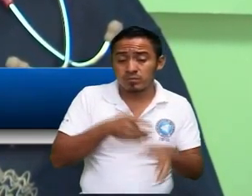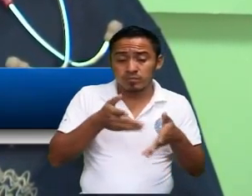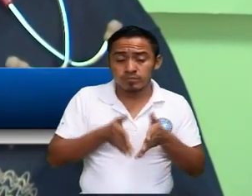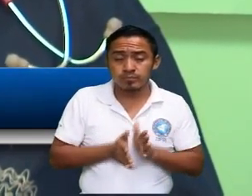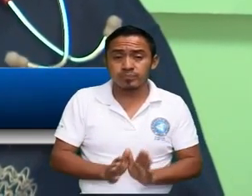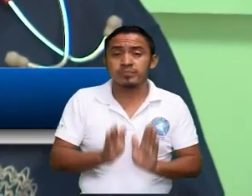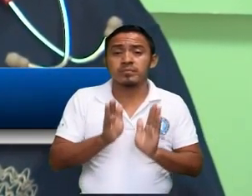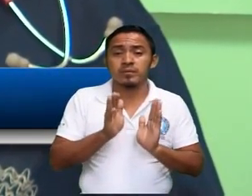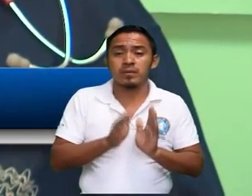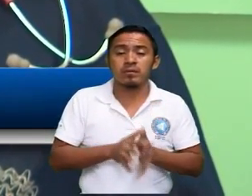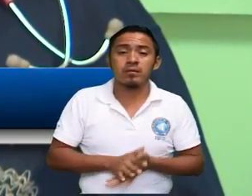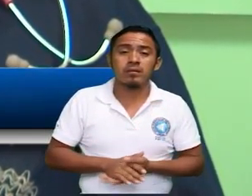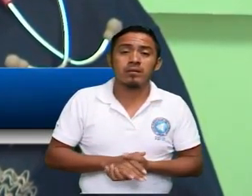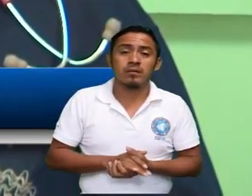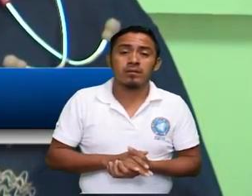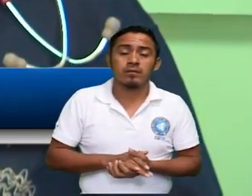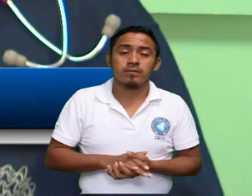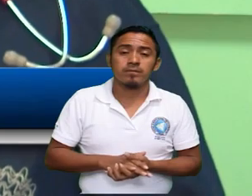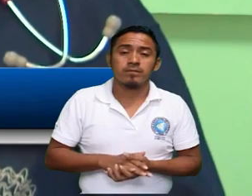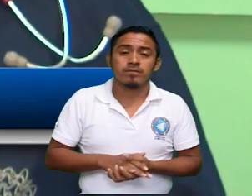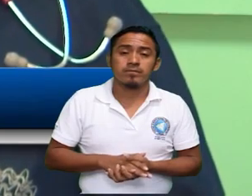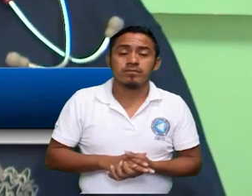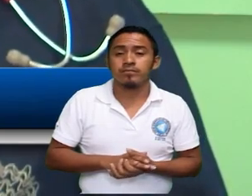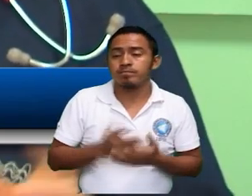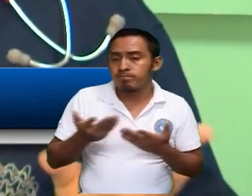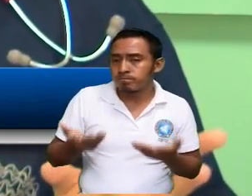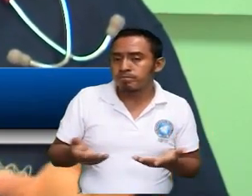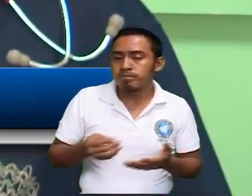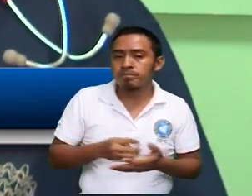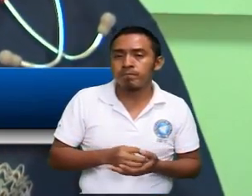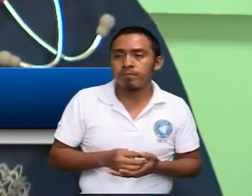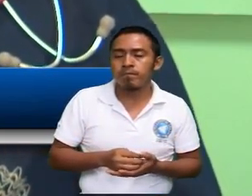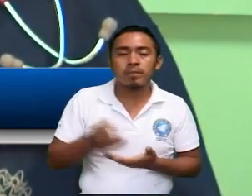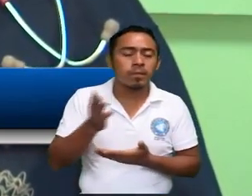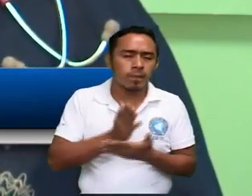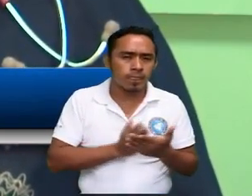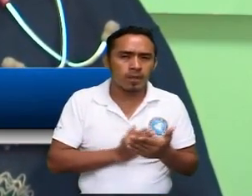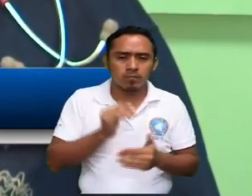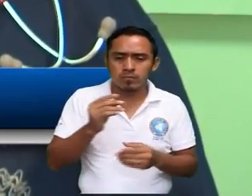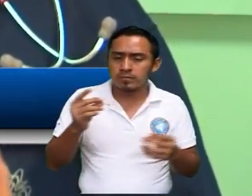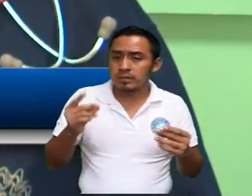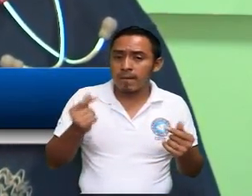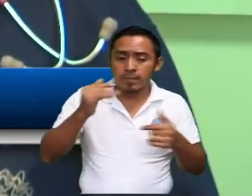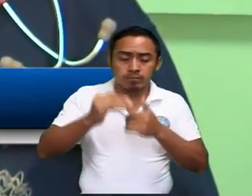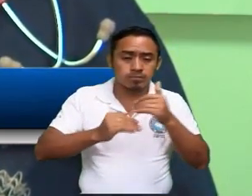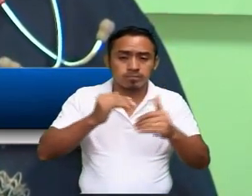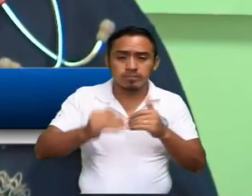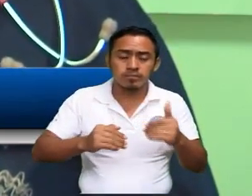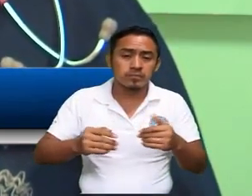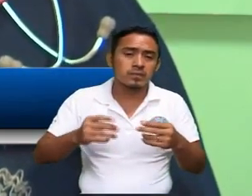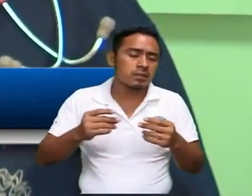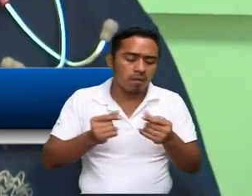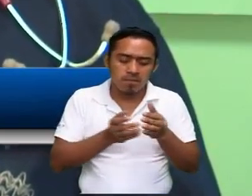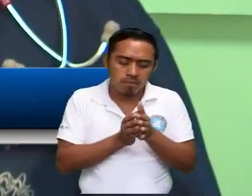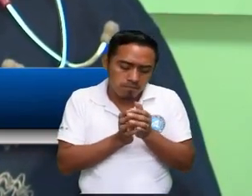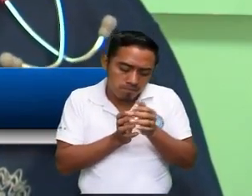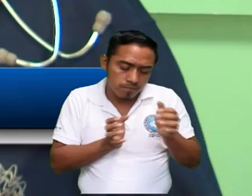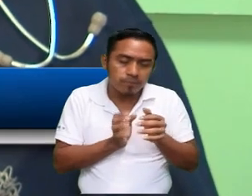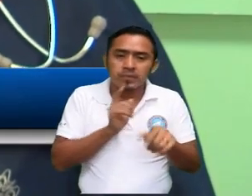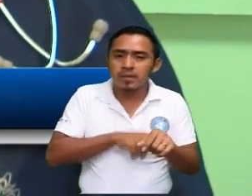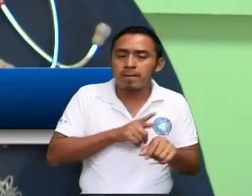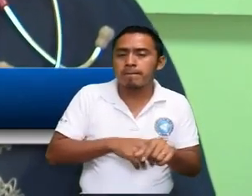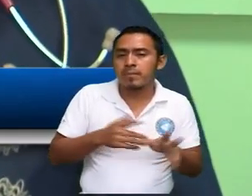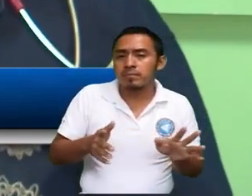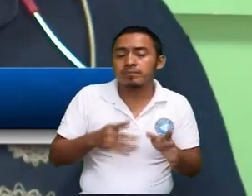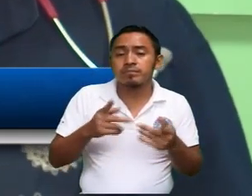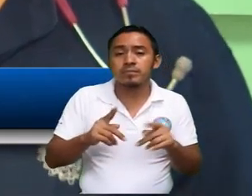que pueden nacer. Hay unos que evolucionan más rápido porque tienen mayor madurez, entonces están menos tiempo. Pero